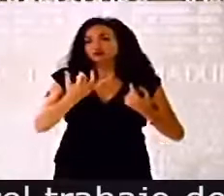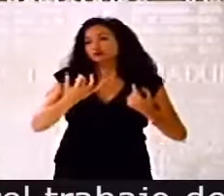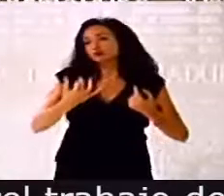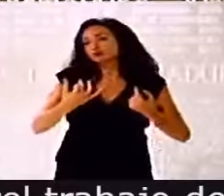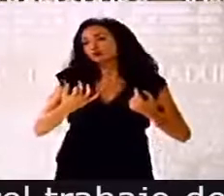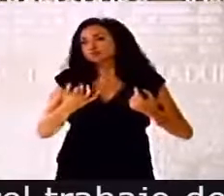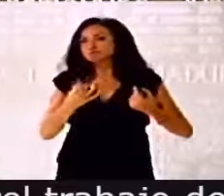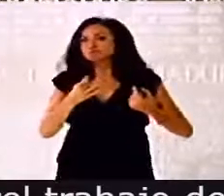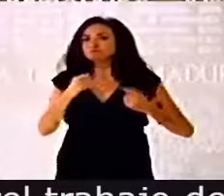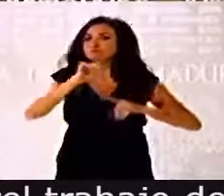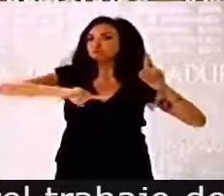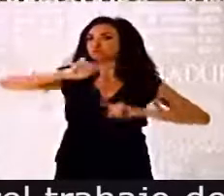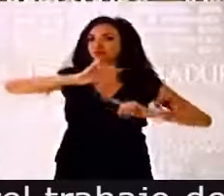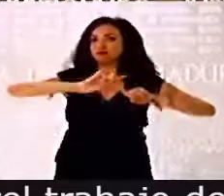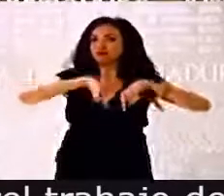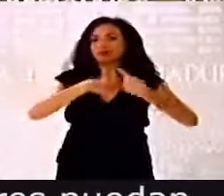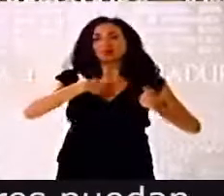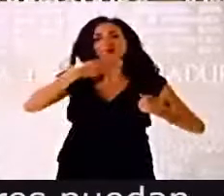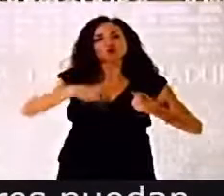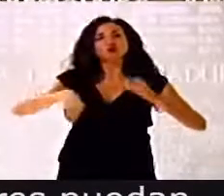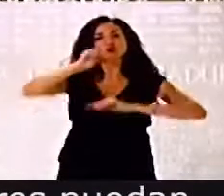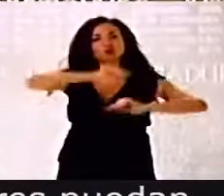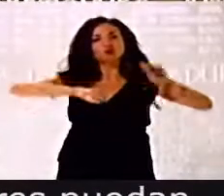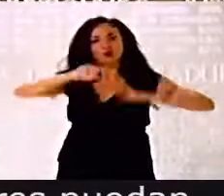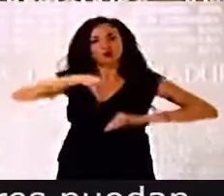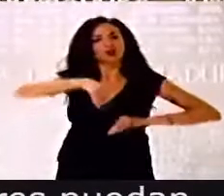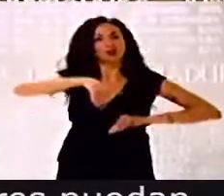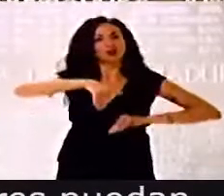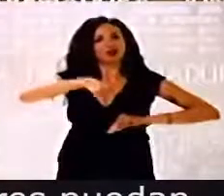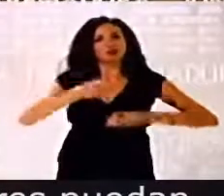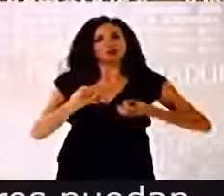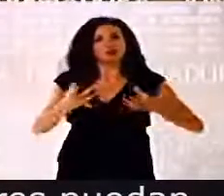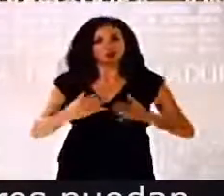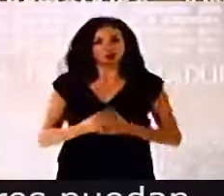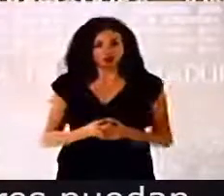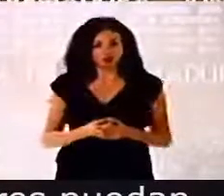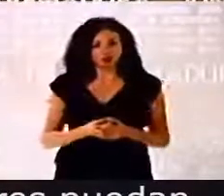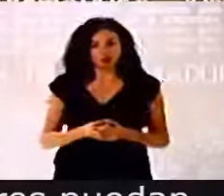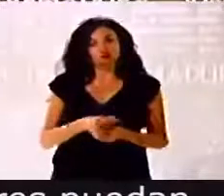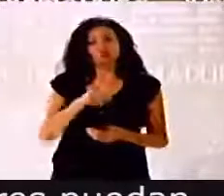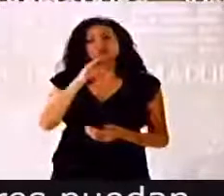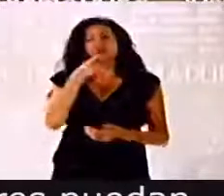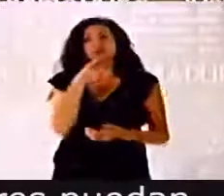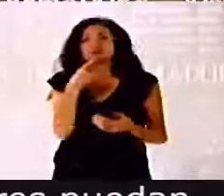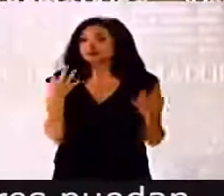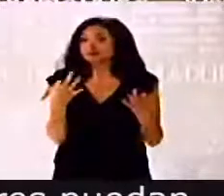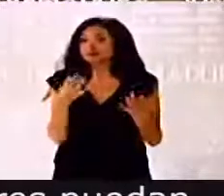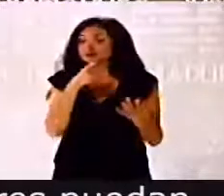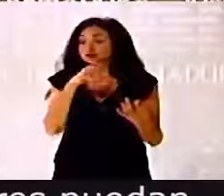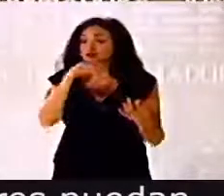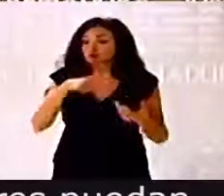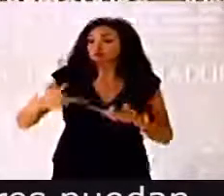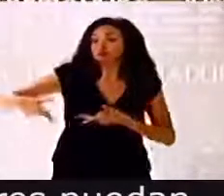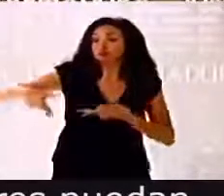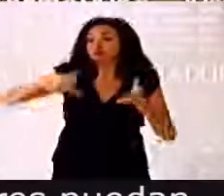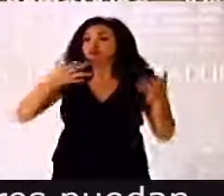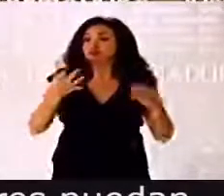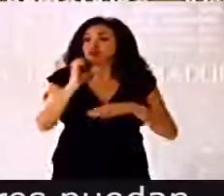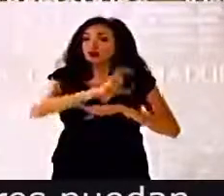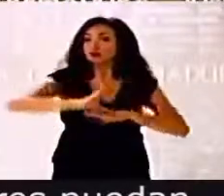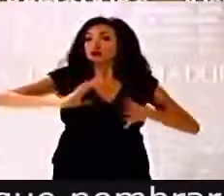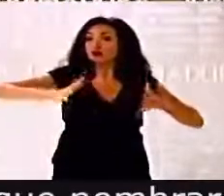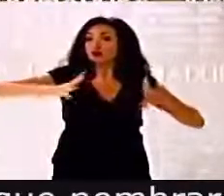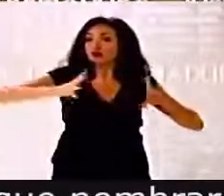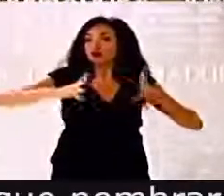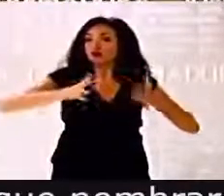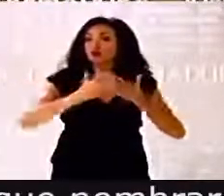puedan resolverse en un corto periodo de tiempo. Tengo que nombrar y tenemos que nombrar, y es lo que hoy ha autorizado el Consejo de Gobierno, a